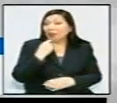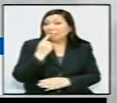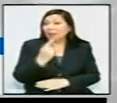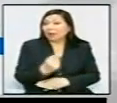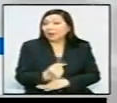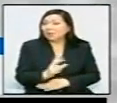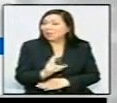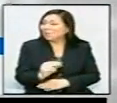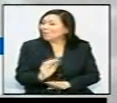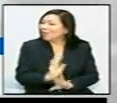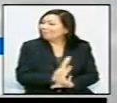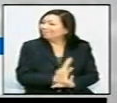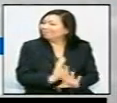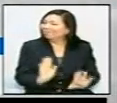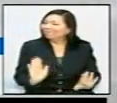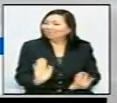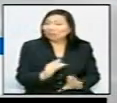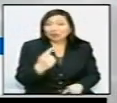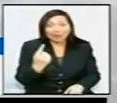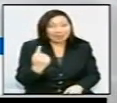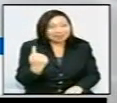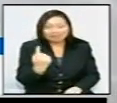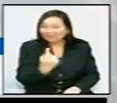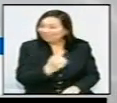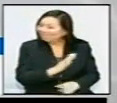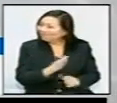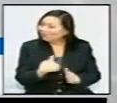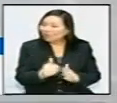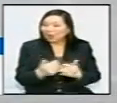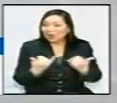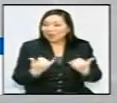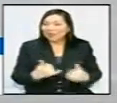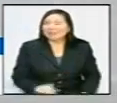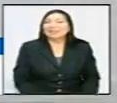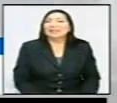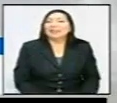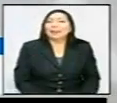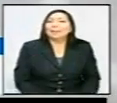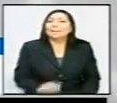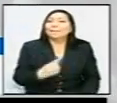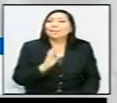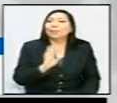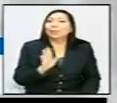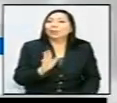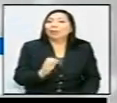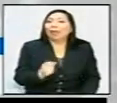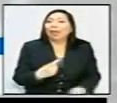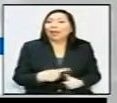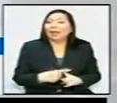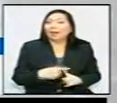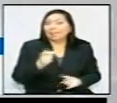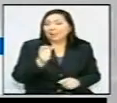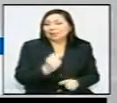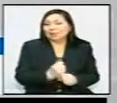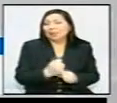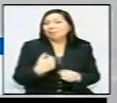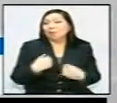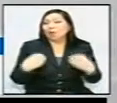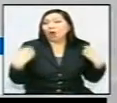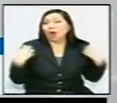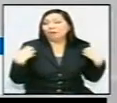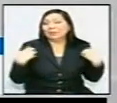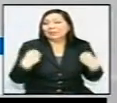denunciante no ha actuado solo todo este tiempo, valiéndose de sus ex trabajadores de mi